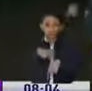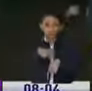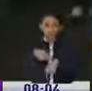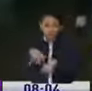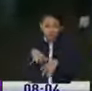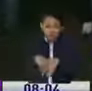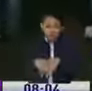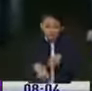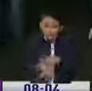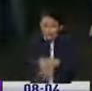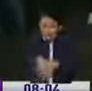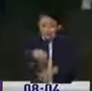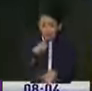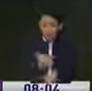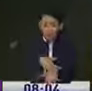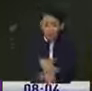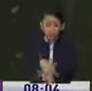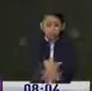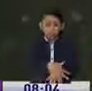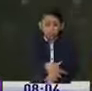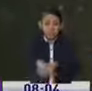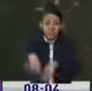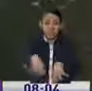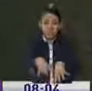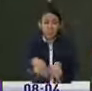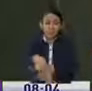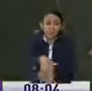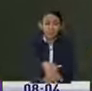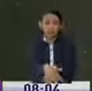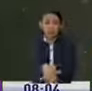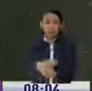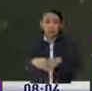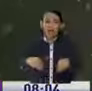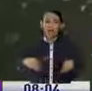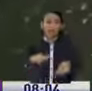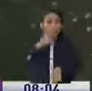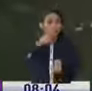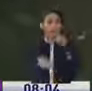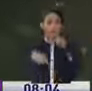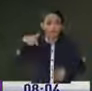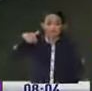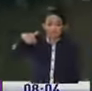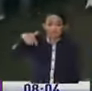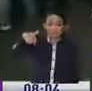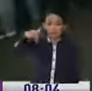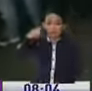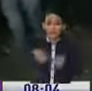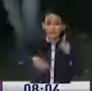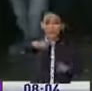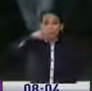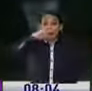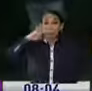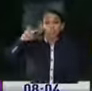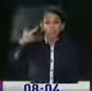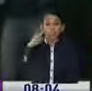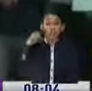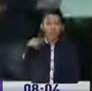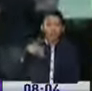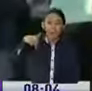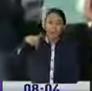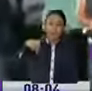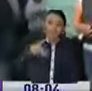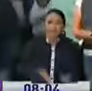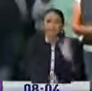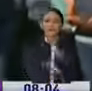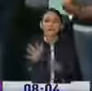verdadero río, lleno de piedras, lleno de lodo. Incluso me cuentan que los niños tienen que pasar por aquí para ir